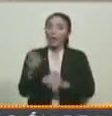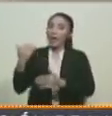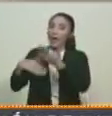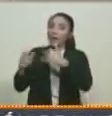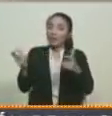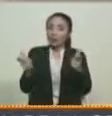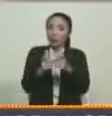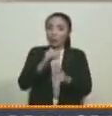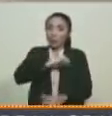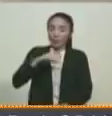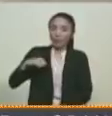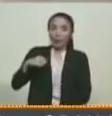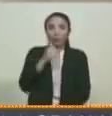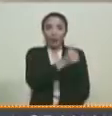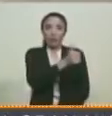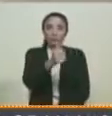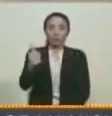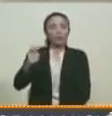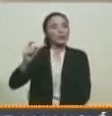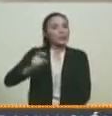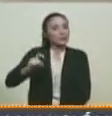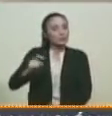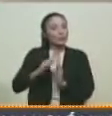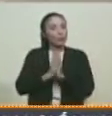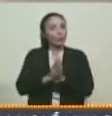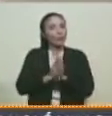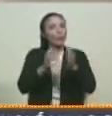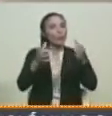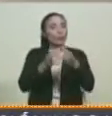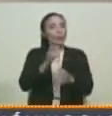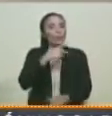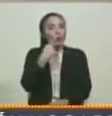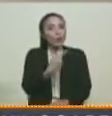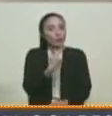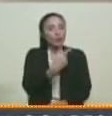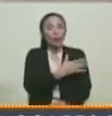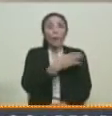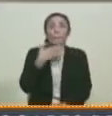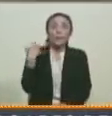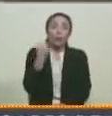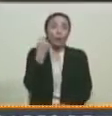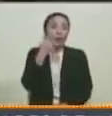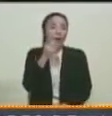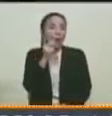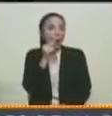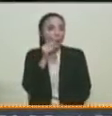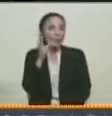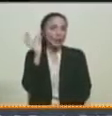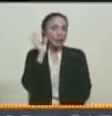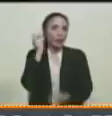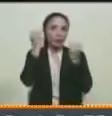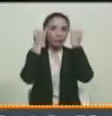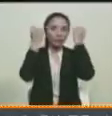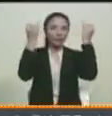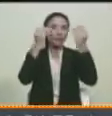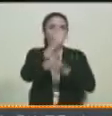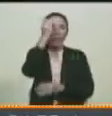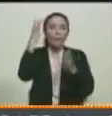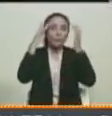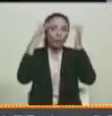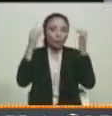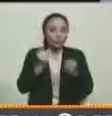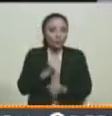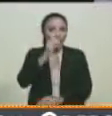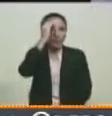con cada uno de ustedes, necesito del gran polo patriótico, de sus mejores hombres y de las mejores mujeres para un